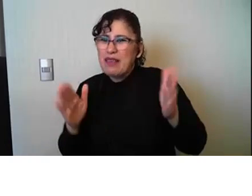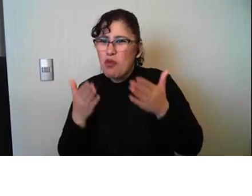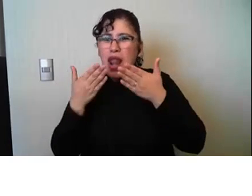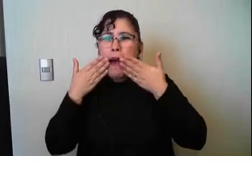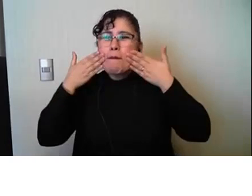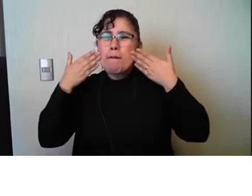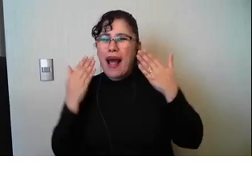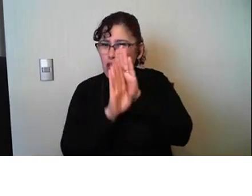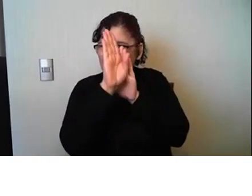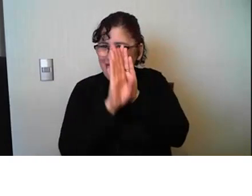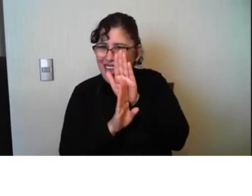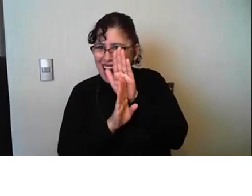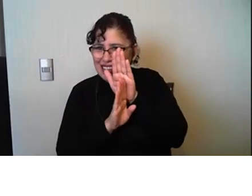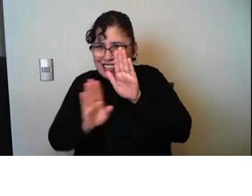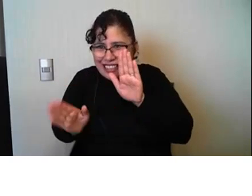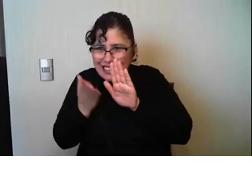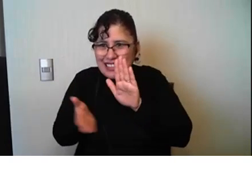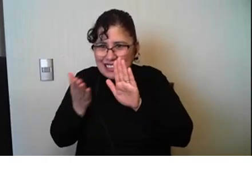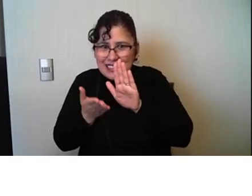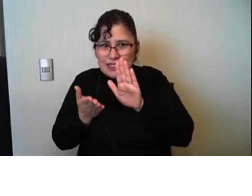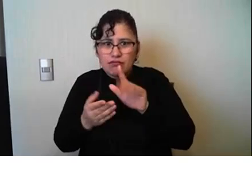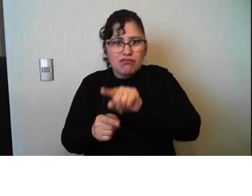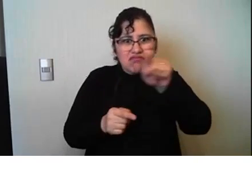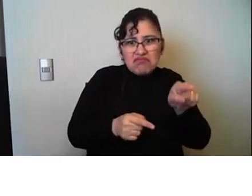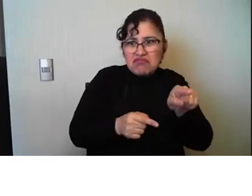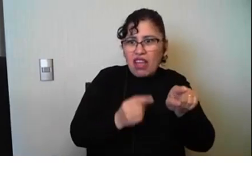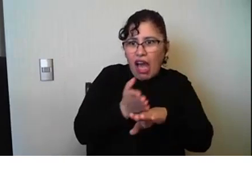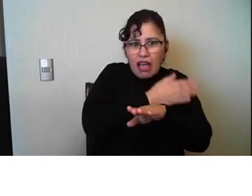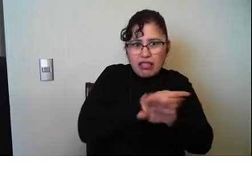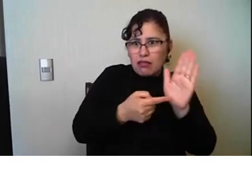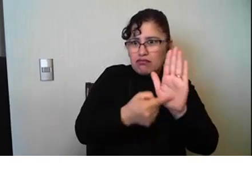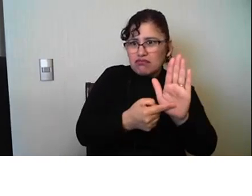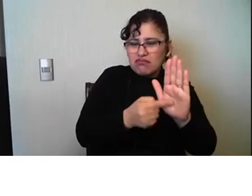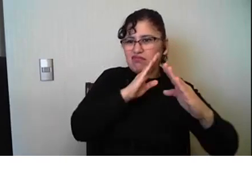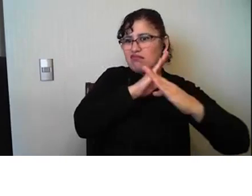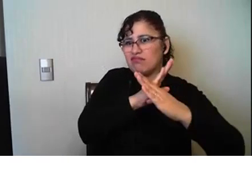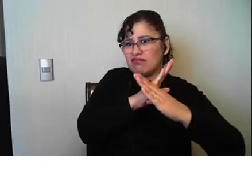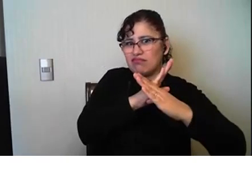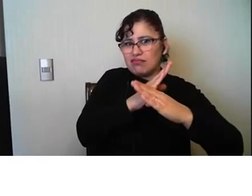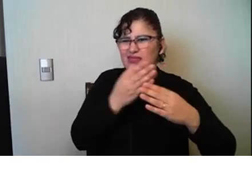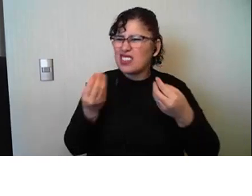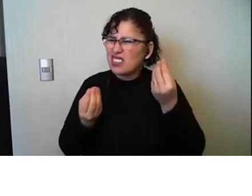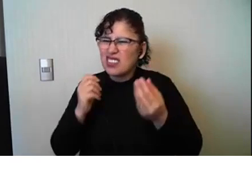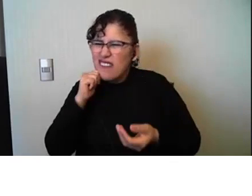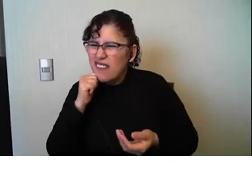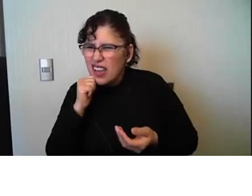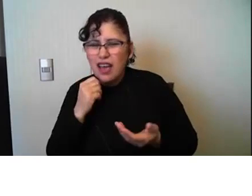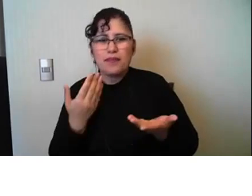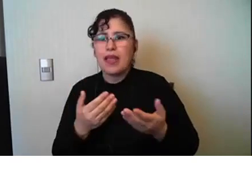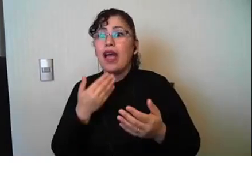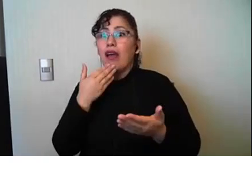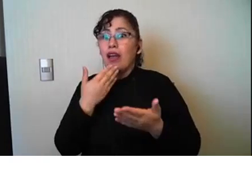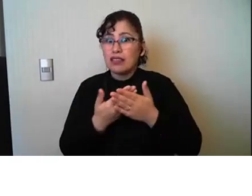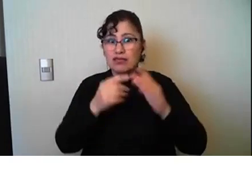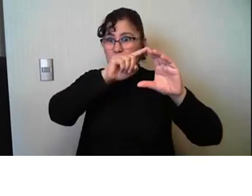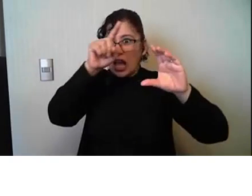¿Sí? Y aquí está inhibido. ¿Qué significa esto? Que la interacción de estos circuitos